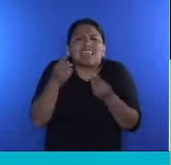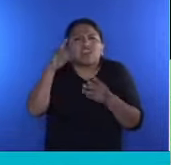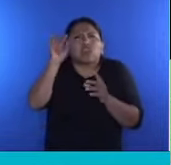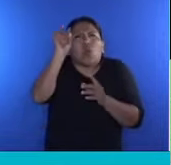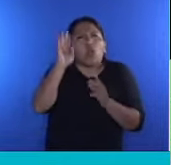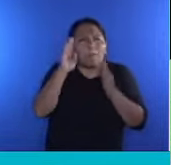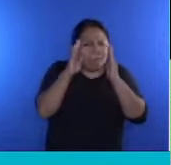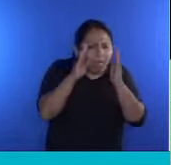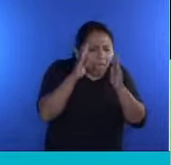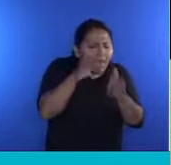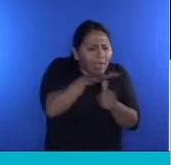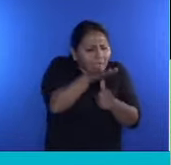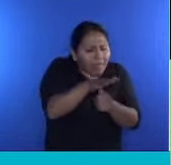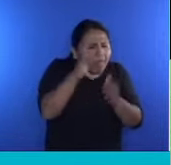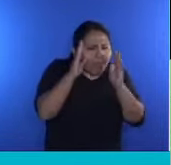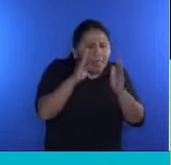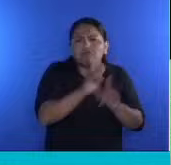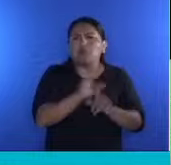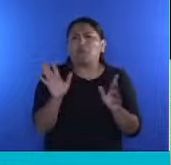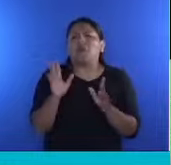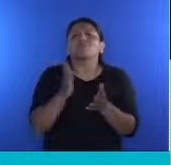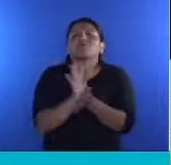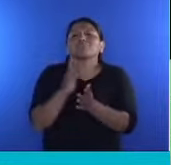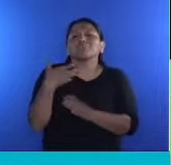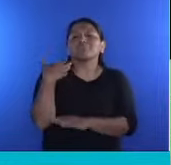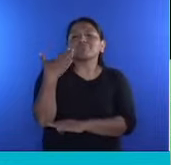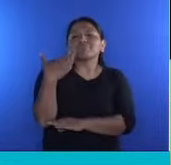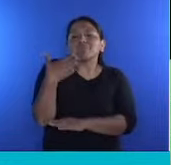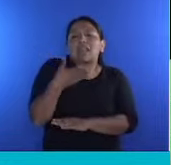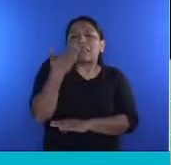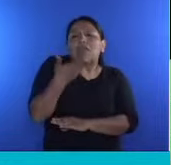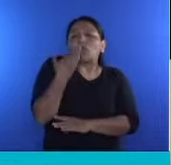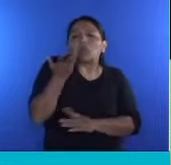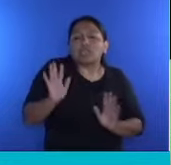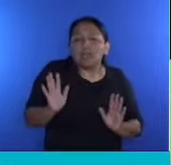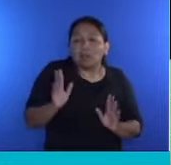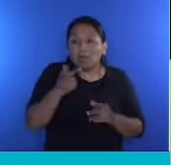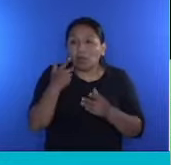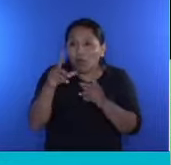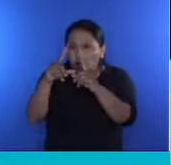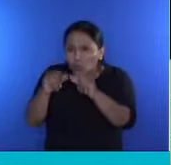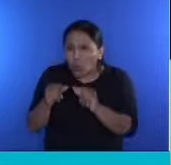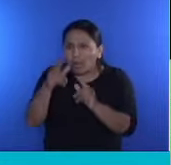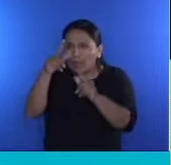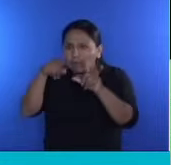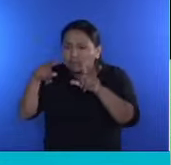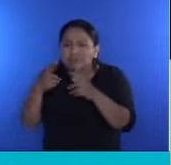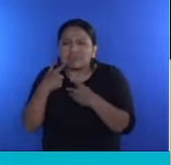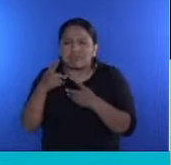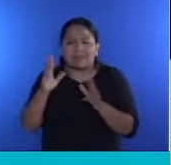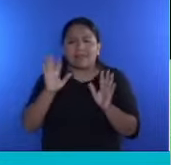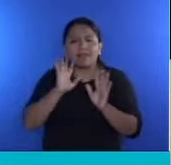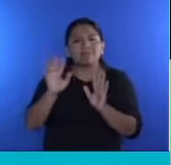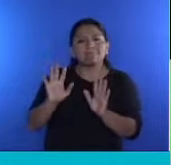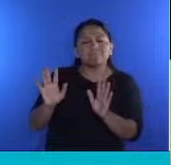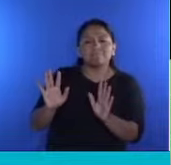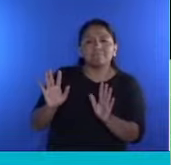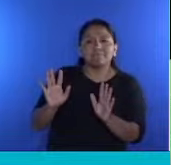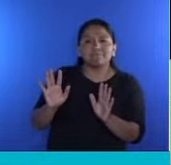le sirve solamente de los discursivos, pero después cuando vamos a los datos sucede todo lo contrario y estas